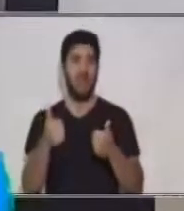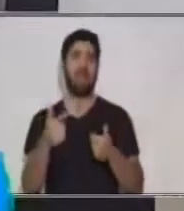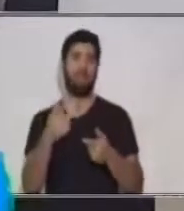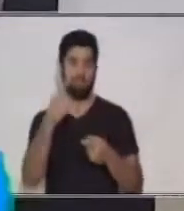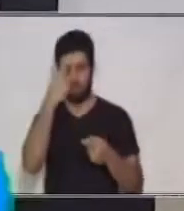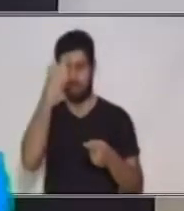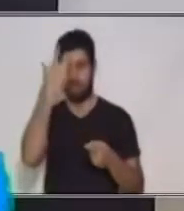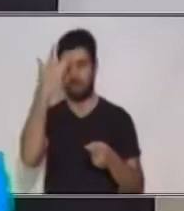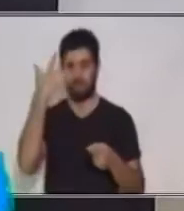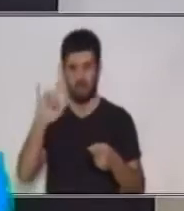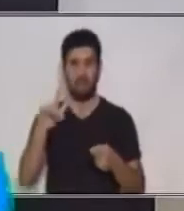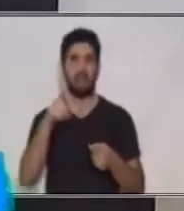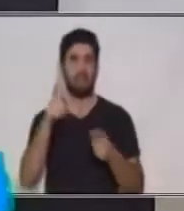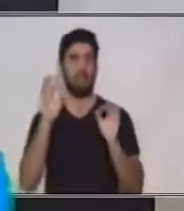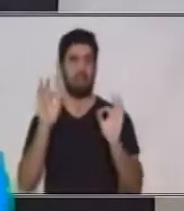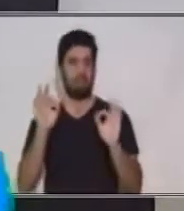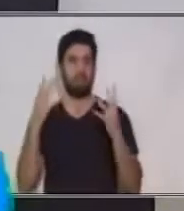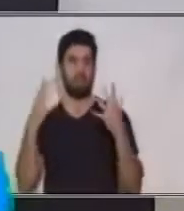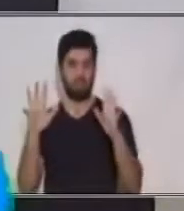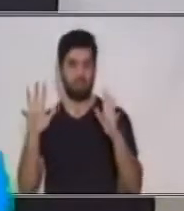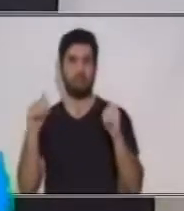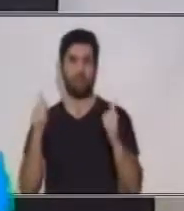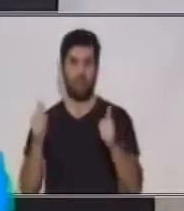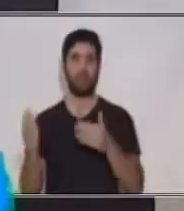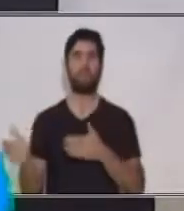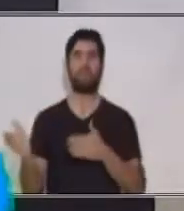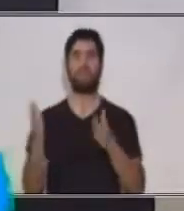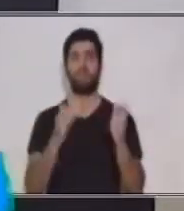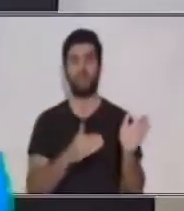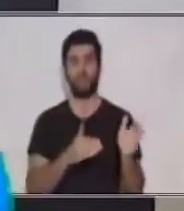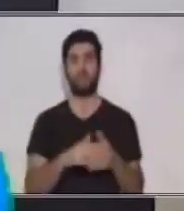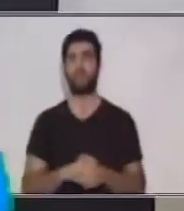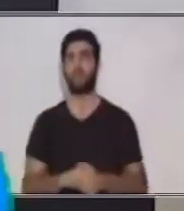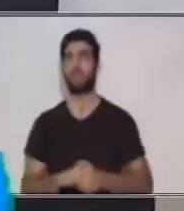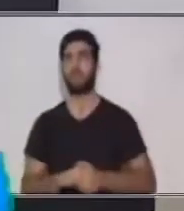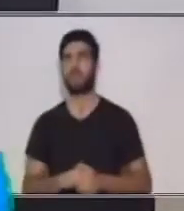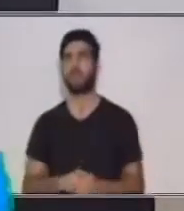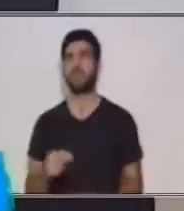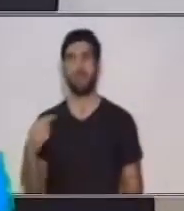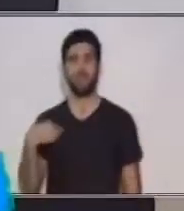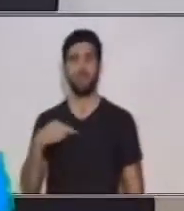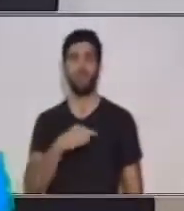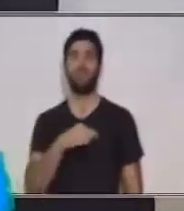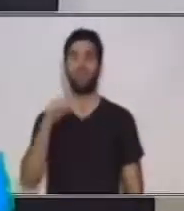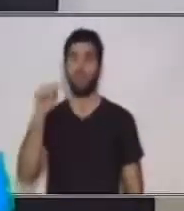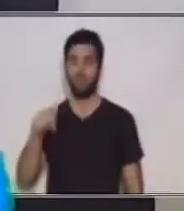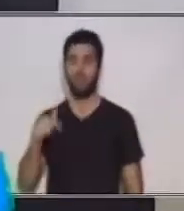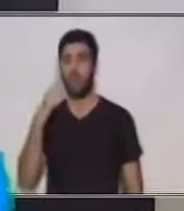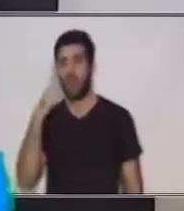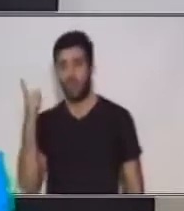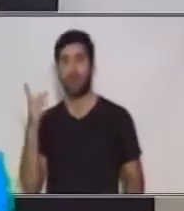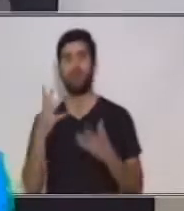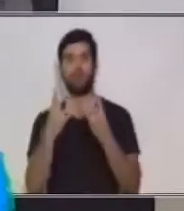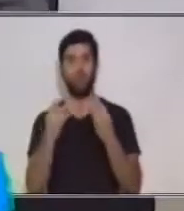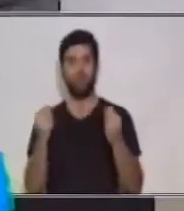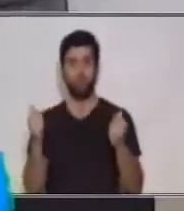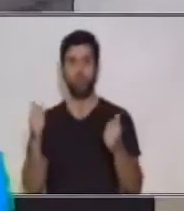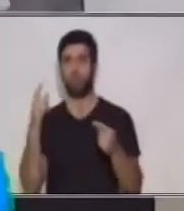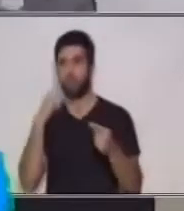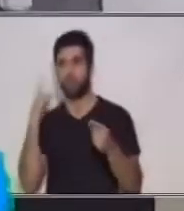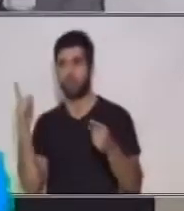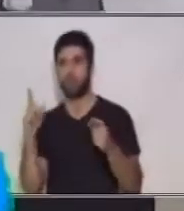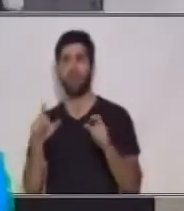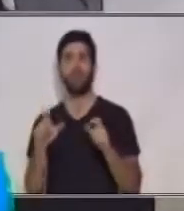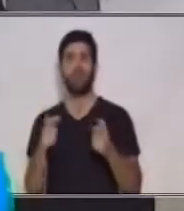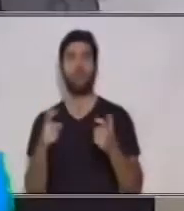muy inteligente, ¿de acuerdo? Muy bien, ahora vamos a solucionar este problema y vamos a hacerlo con la fórmula que ya hemos